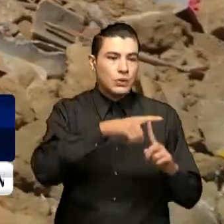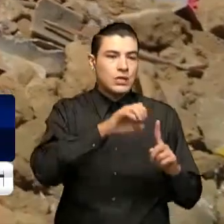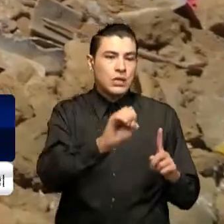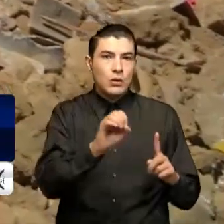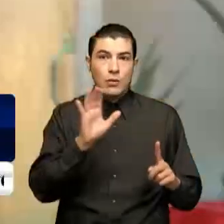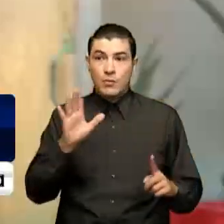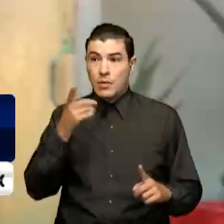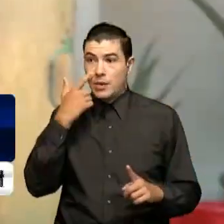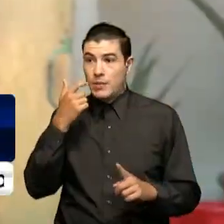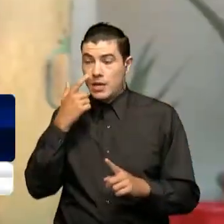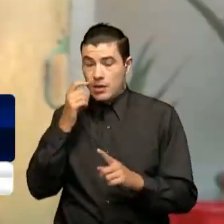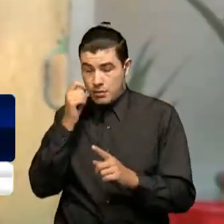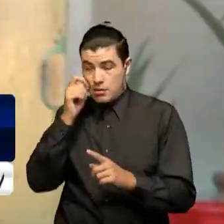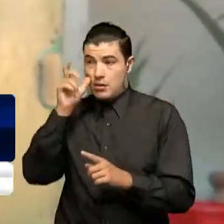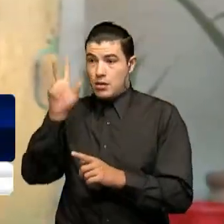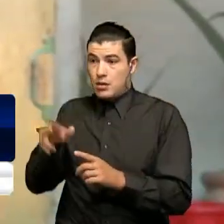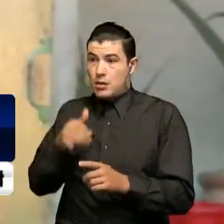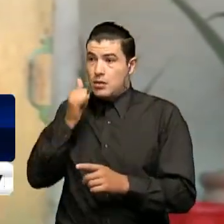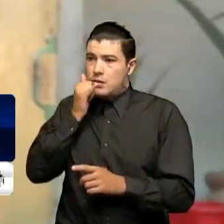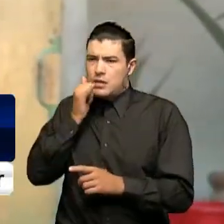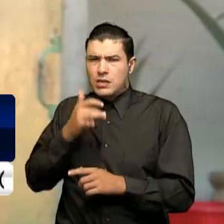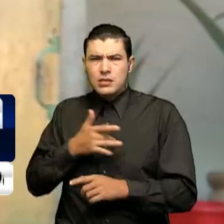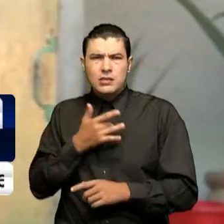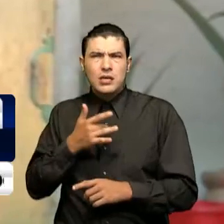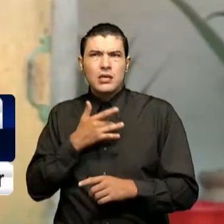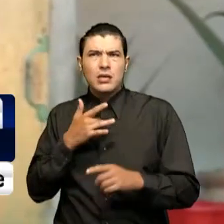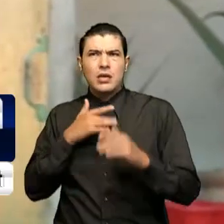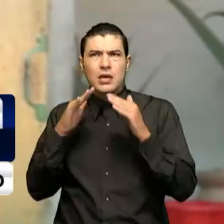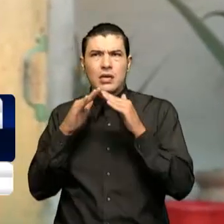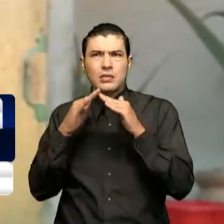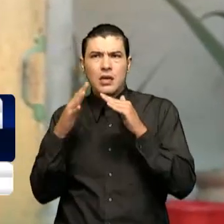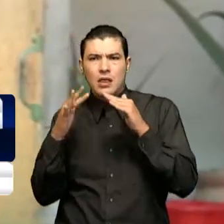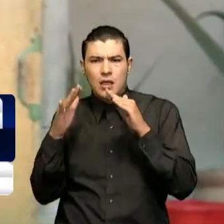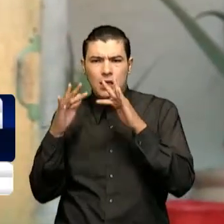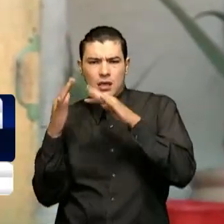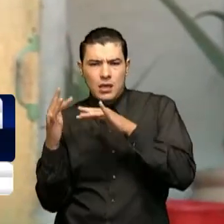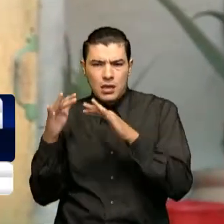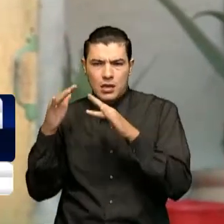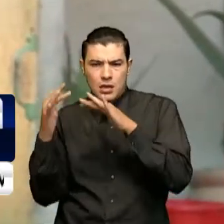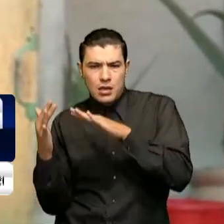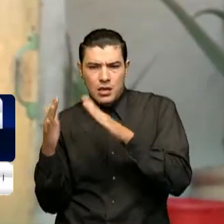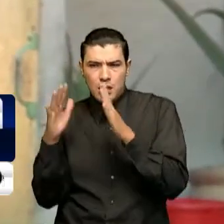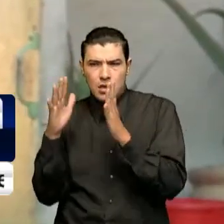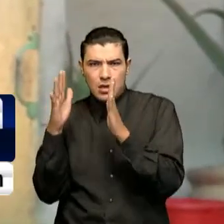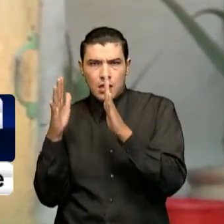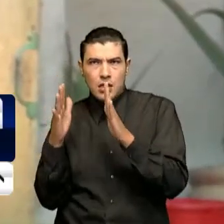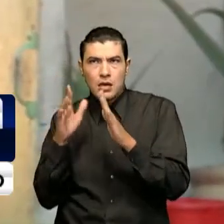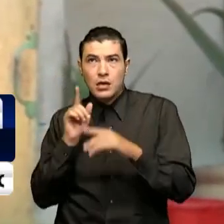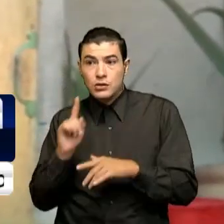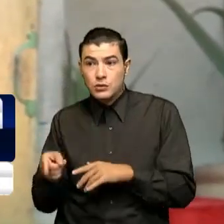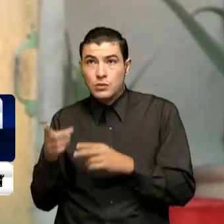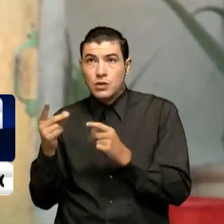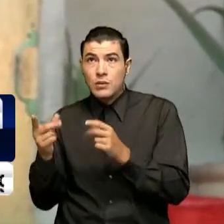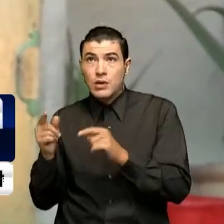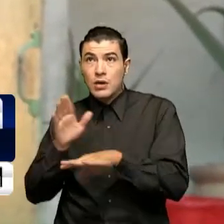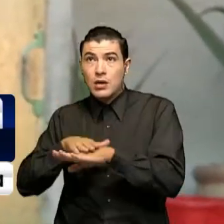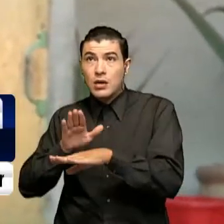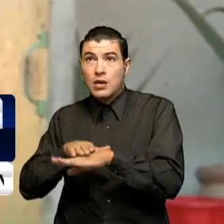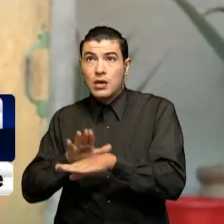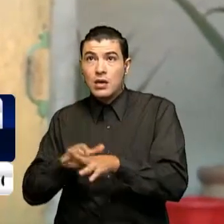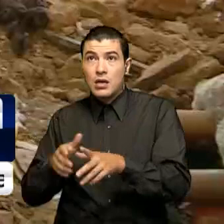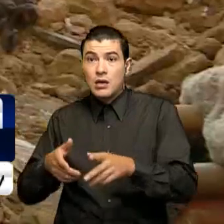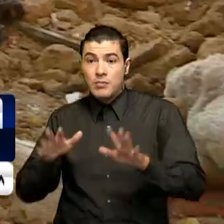levanta a orinar y el gente el río que se está desbordando la pared entonces él rápidamente me coge las